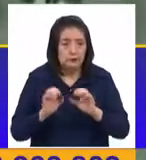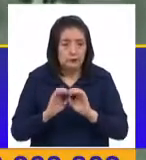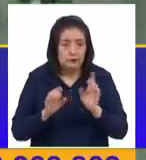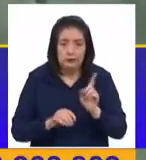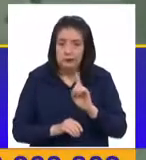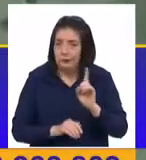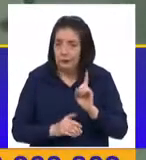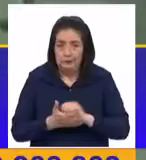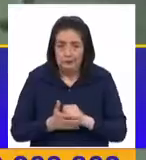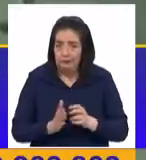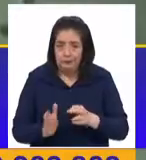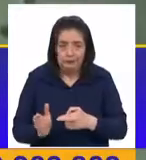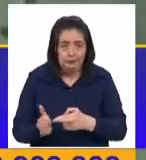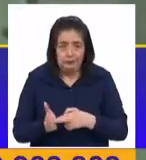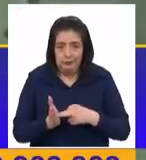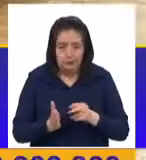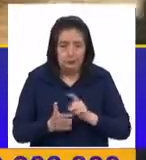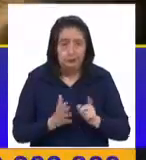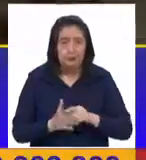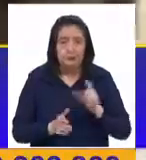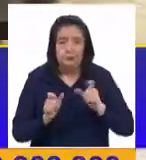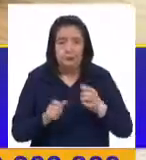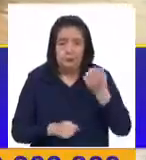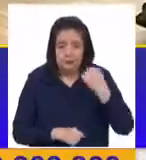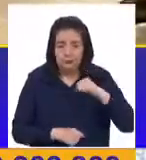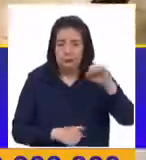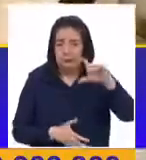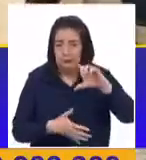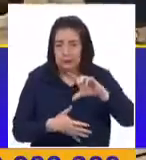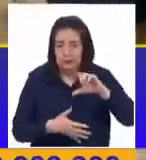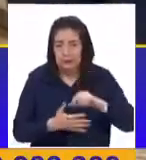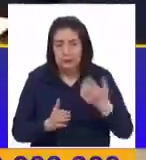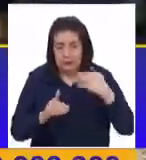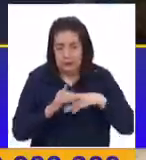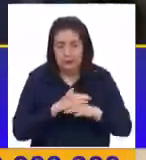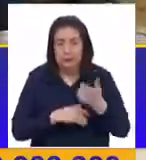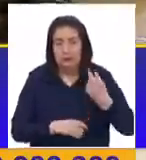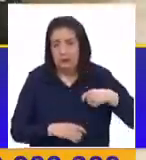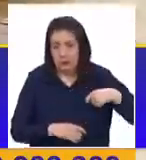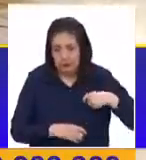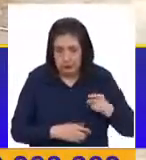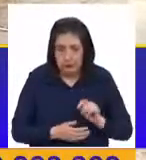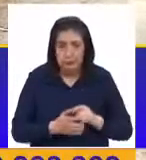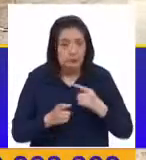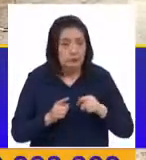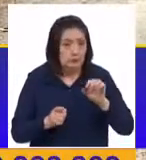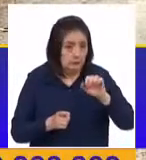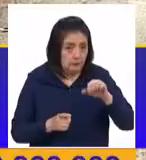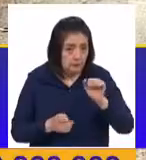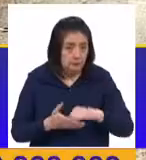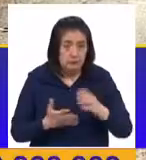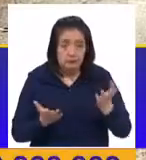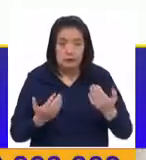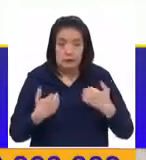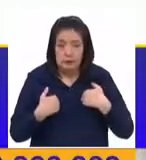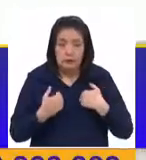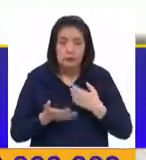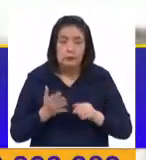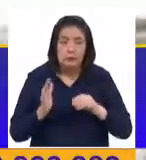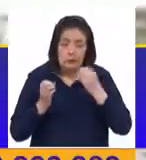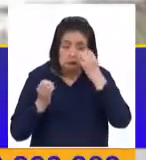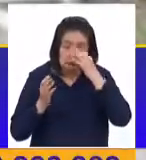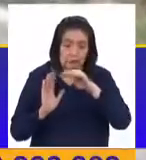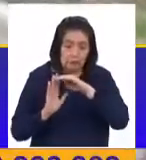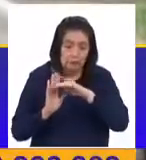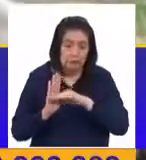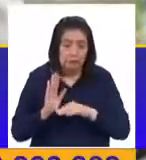son requisitos imprescindibles para que los viajeros latinoamericanos ingresen a España, pero sí tendrán que cumplir con un procedimiento en